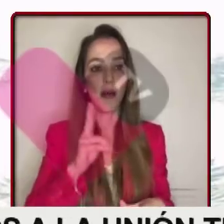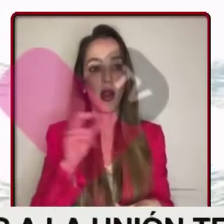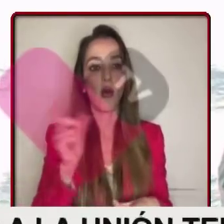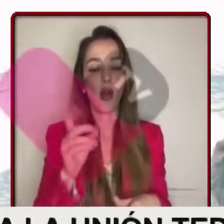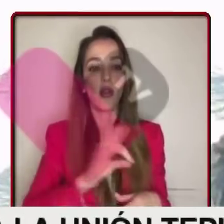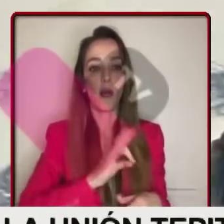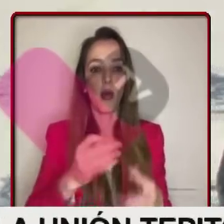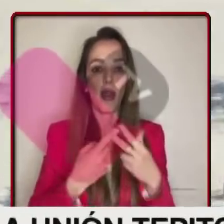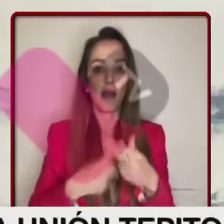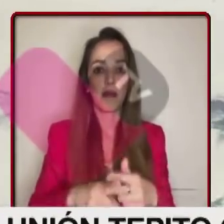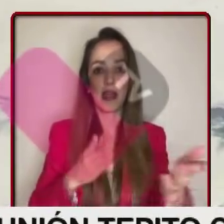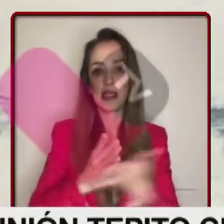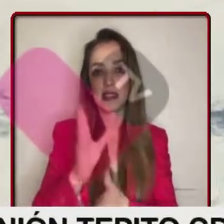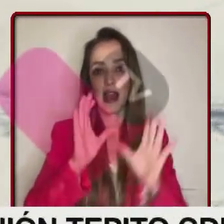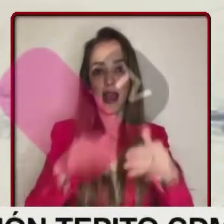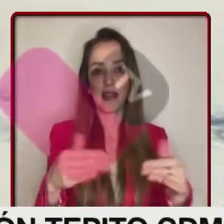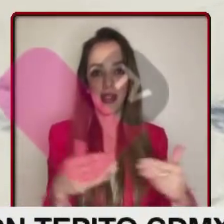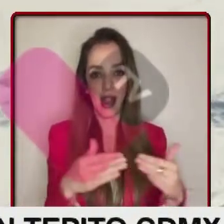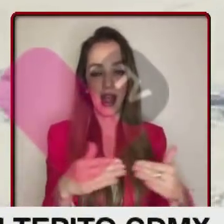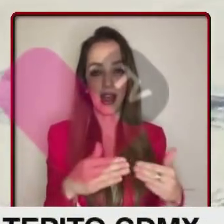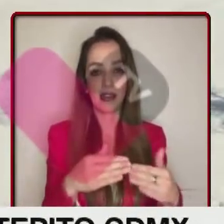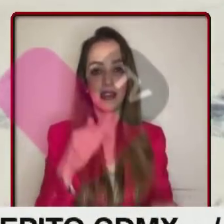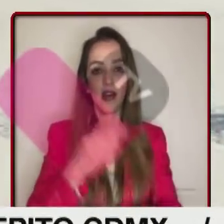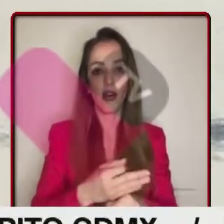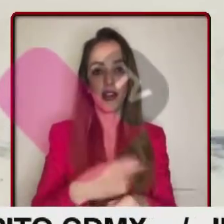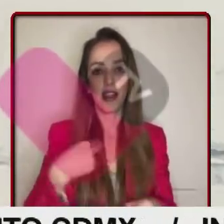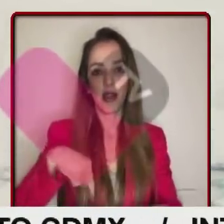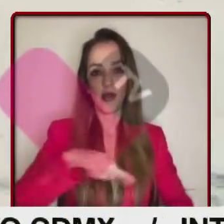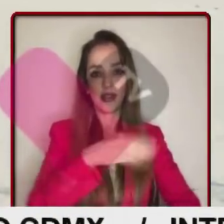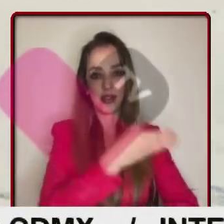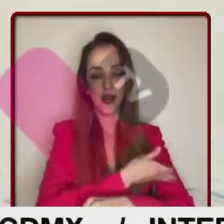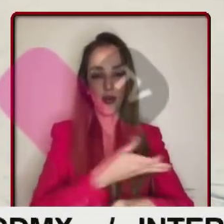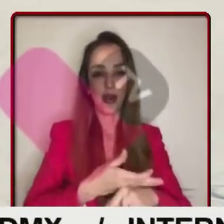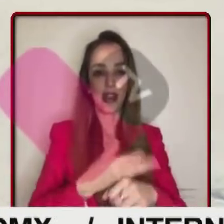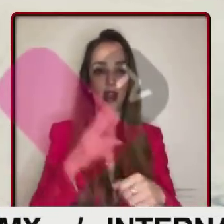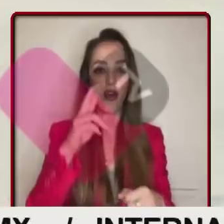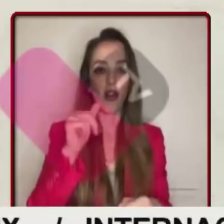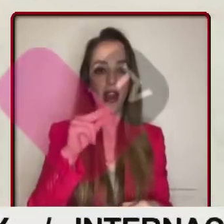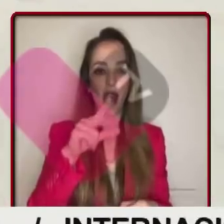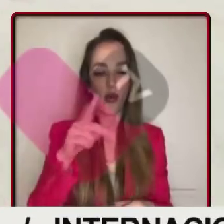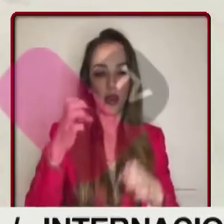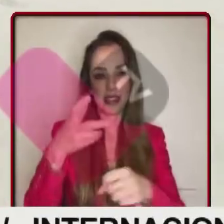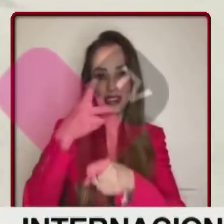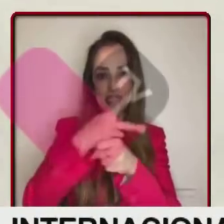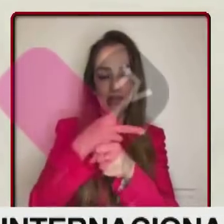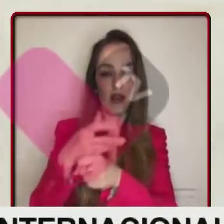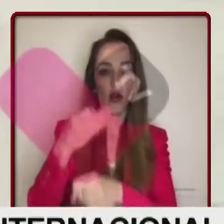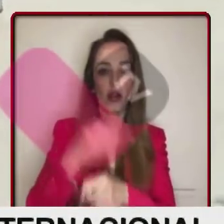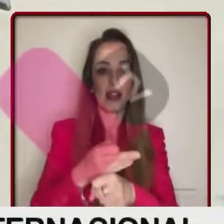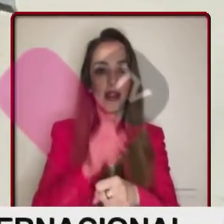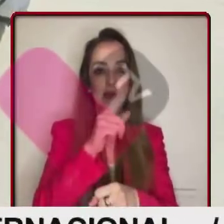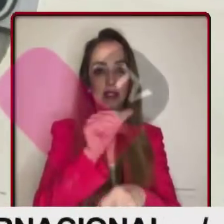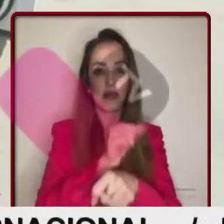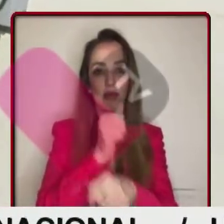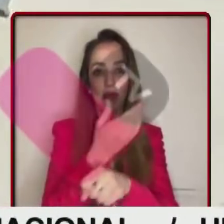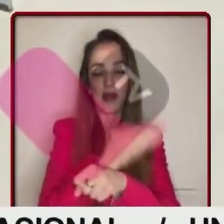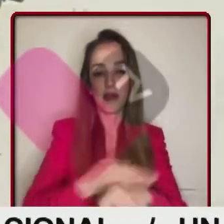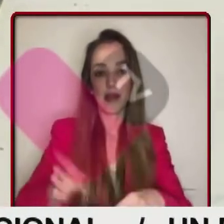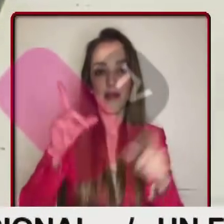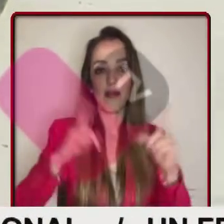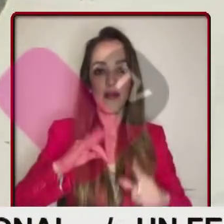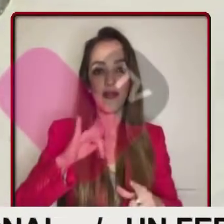a la casa. En las imágenes de nuestro compañero ahorita, Raúl Andín, vemos cómo esta unidad de la Fiscalía del Estado acaba de